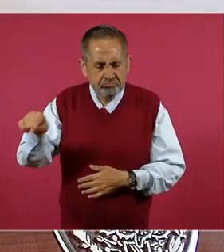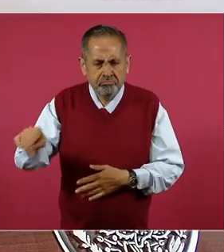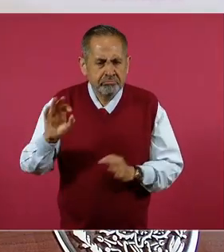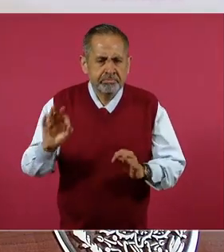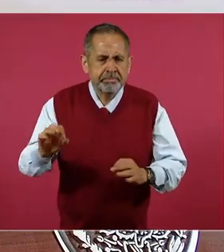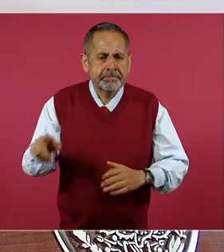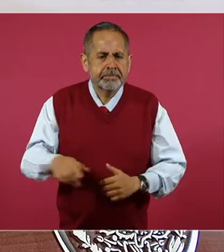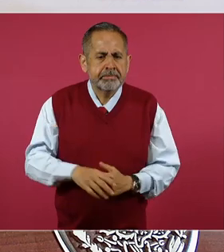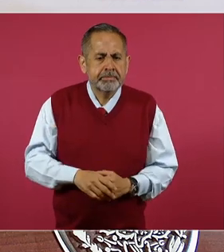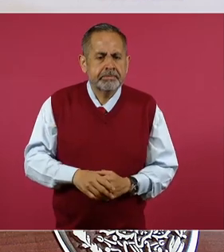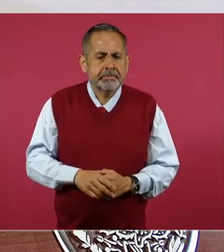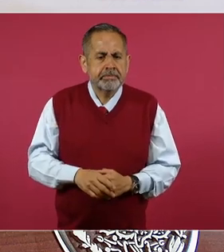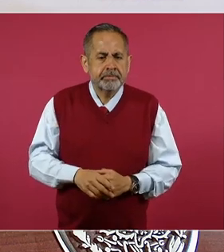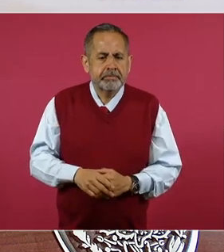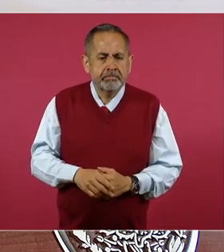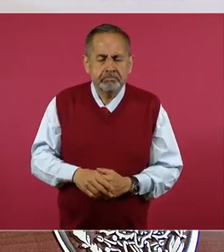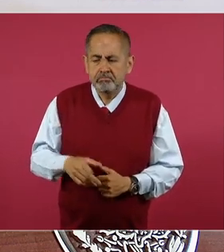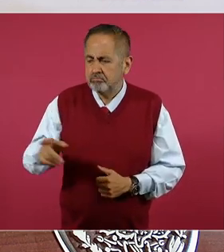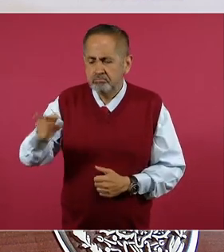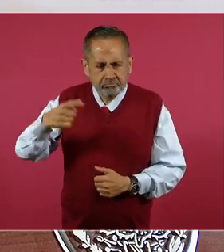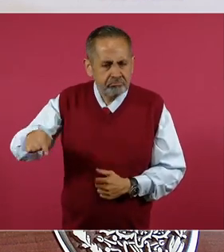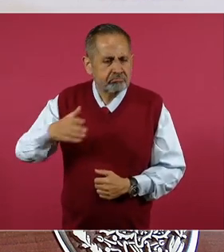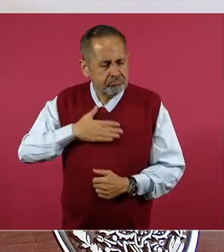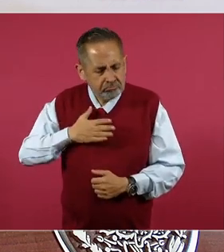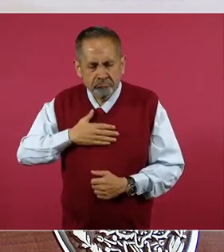a nuestra presidenta,